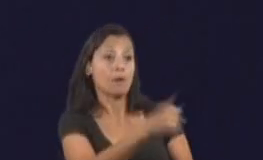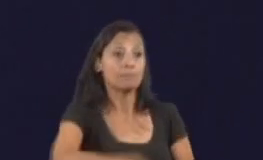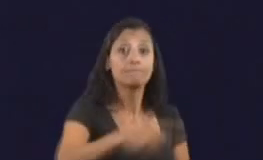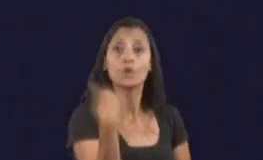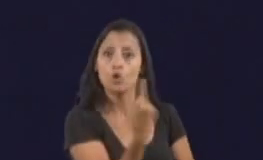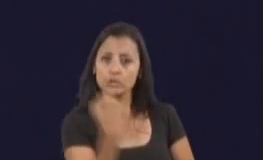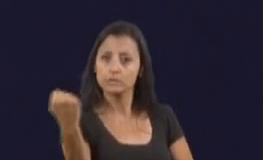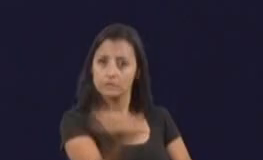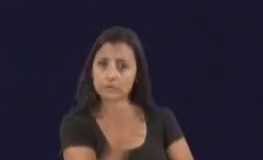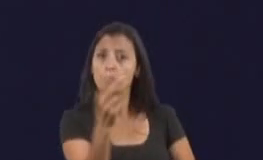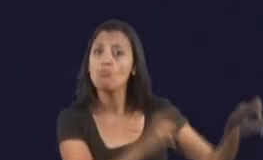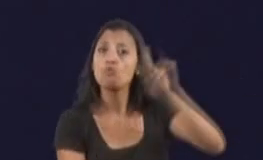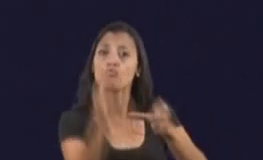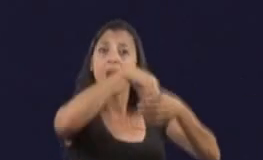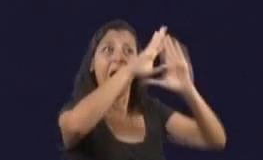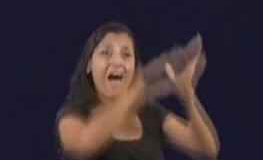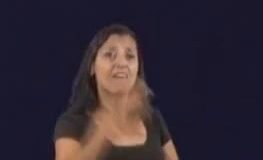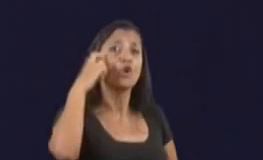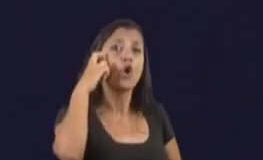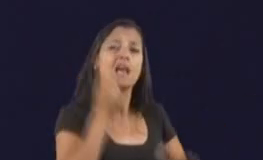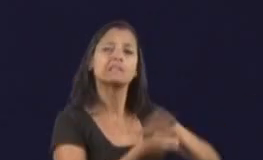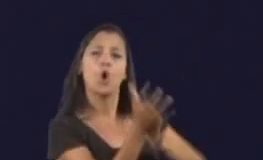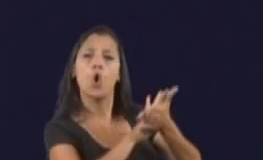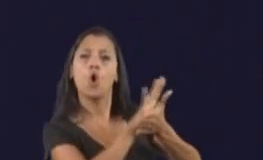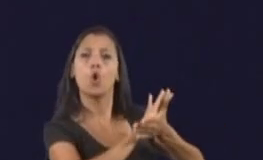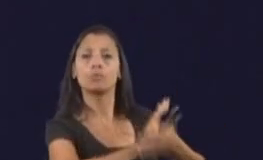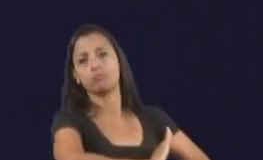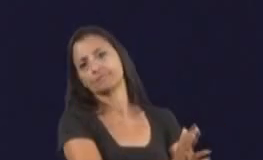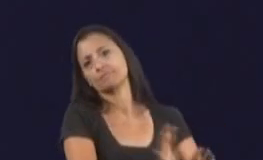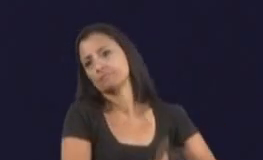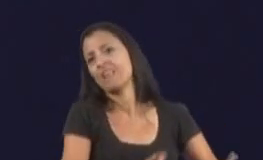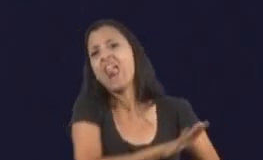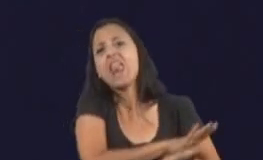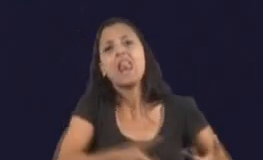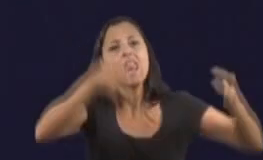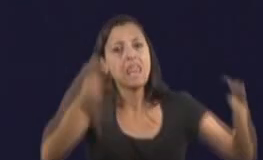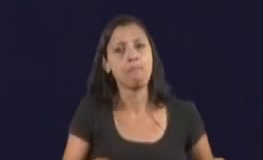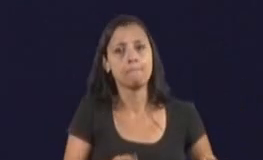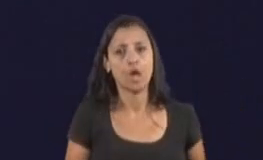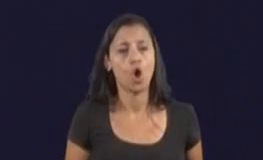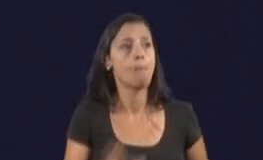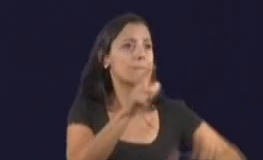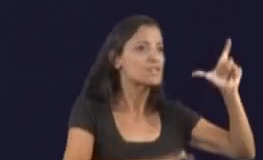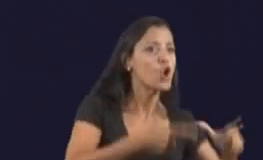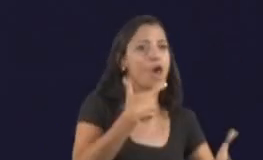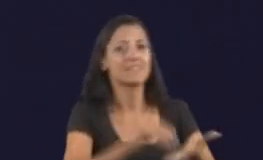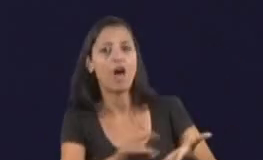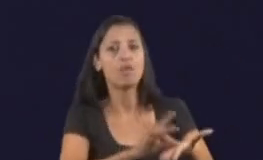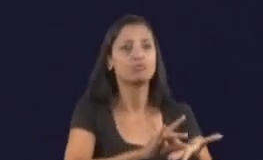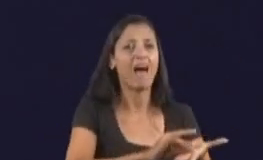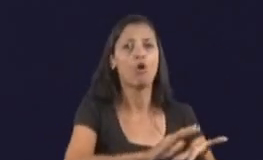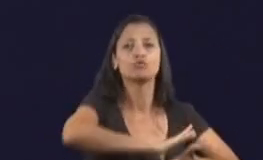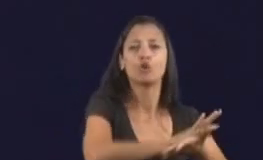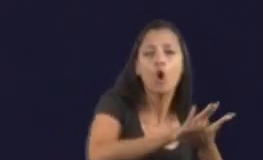creo que es el deseo de todos, ¿no? En algún punto que se depure el Congreso de corruptos. Y en tal